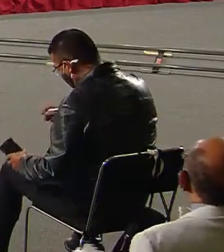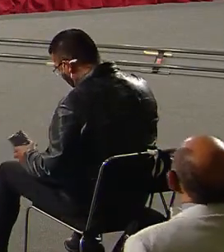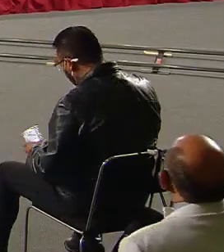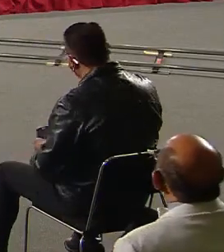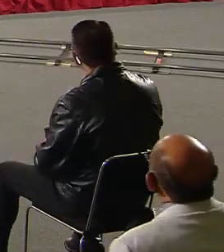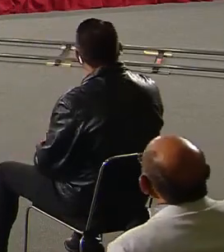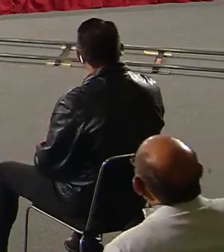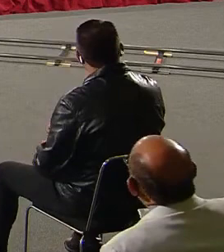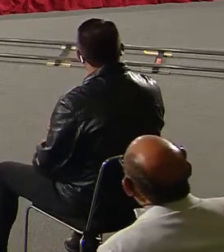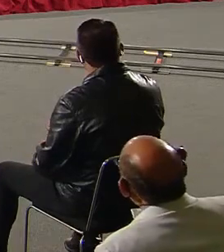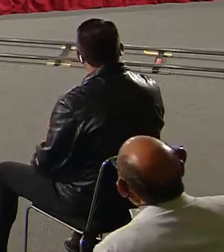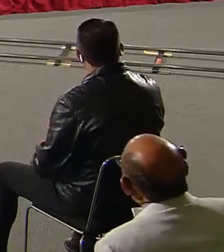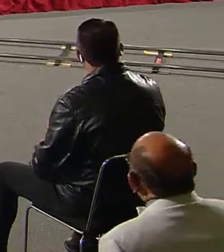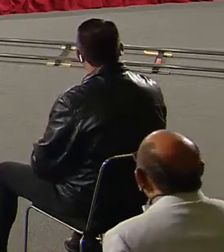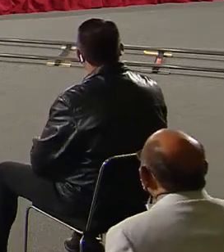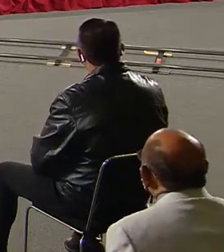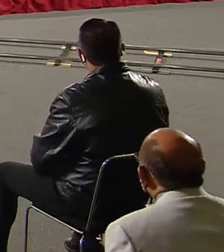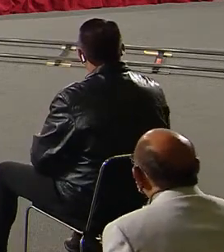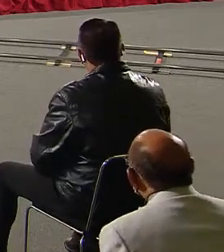Días.